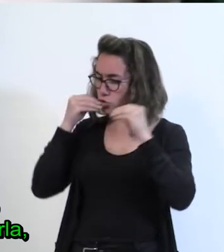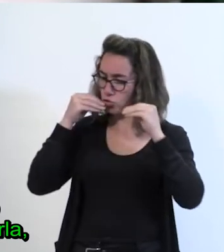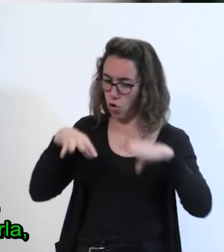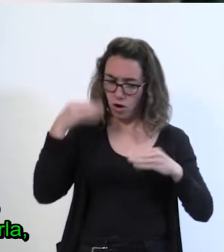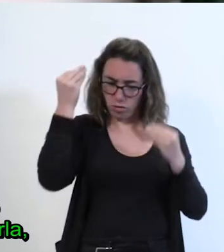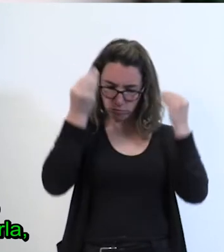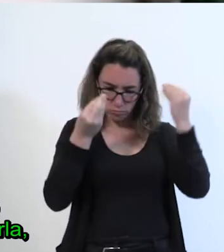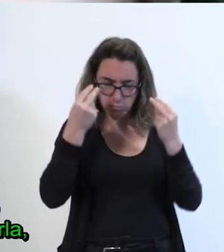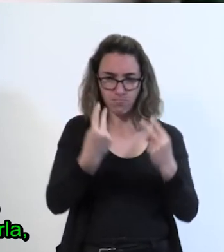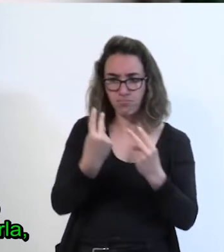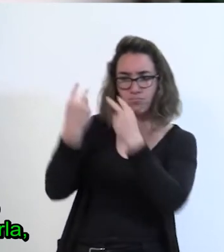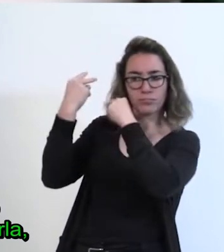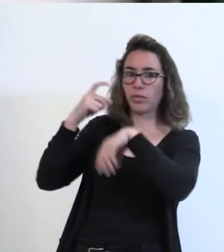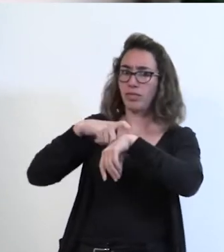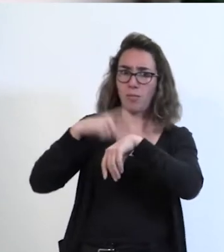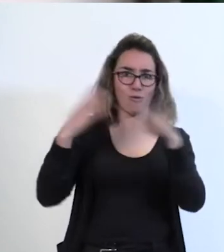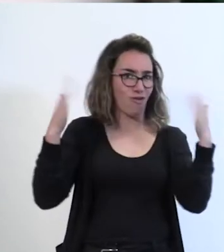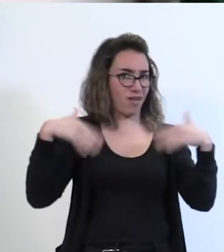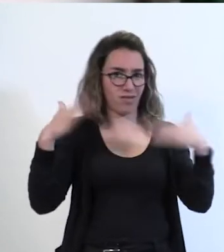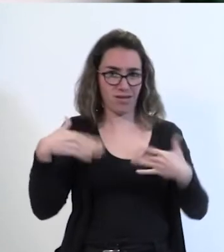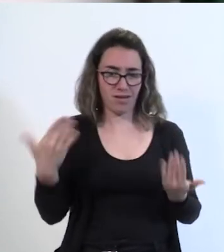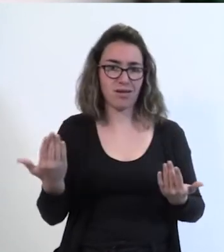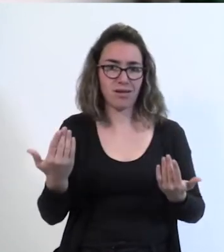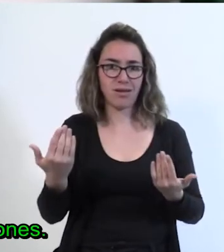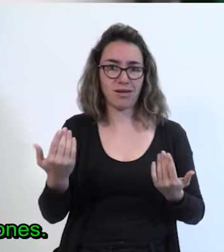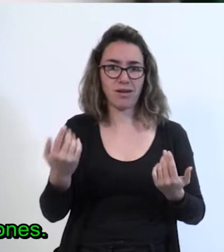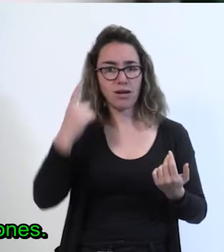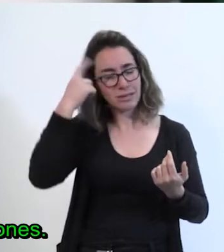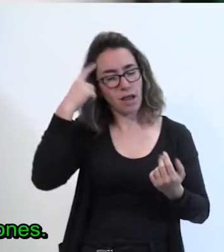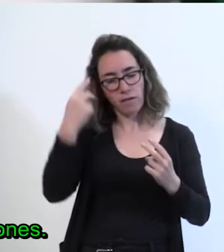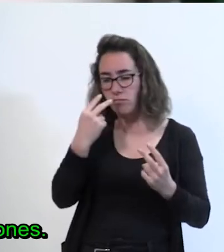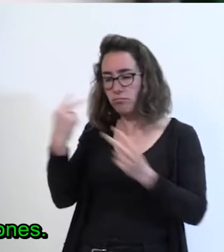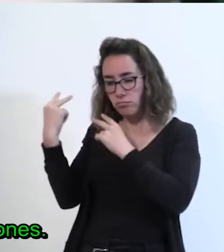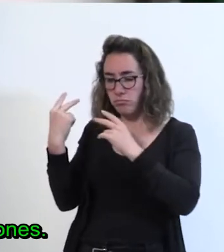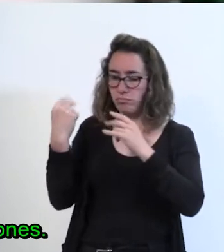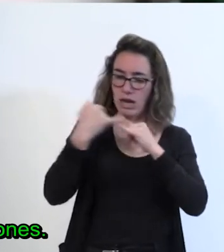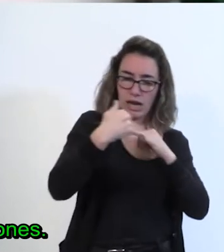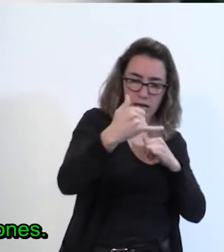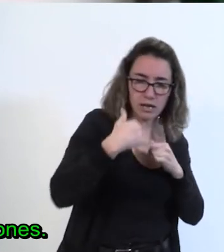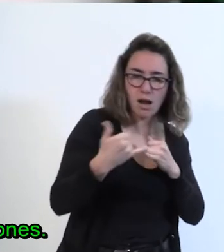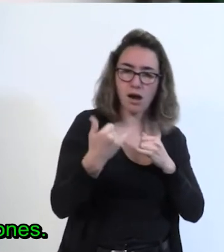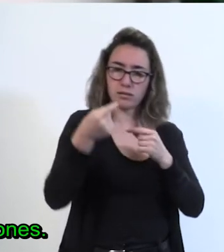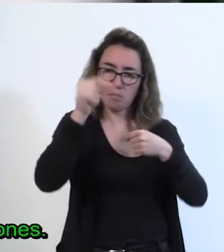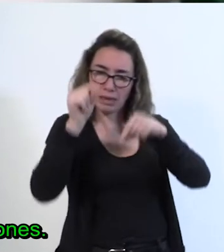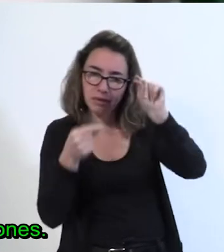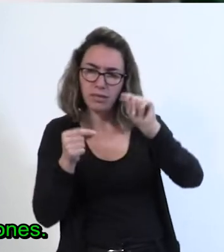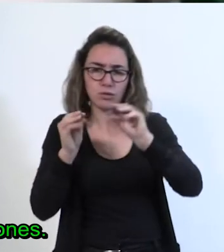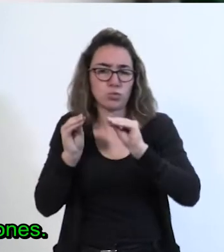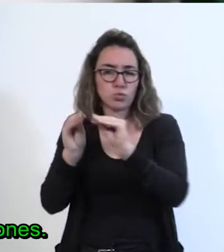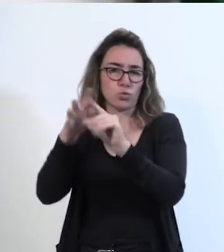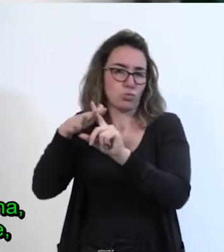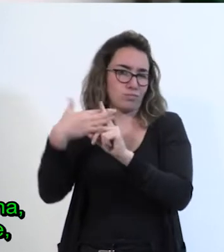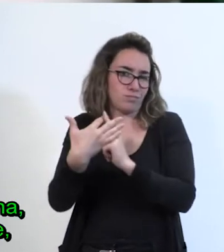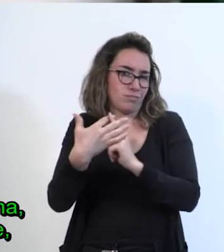para, digamos, para mirarla como con sus líneas de tiempo, con sus matices, con sus